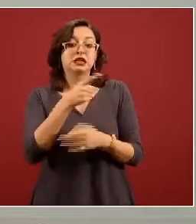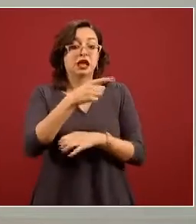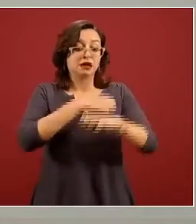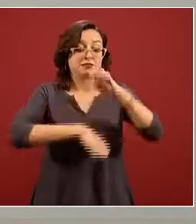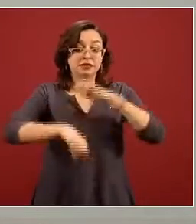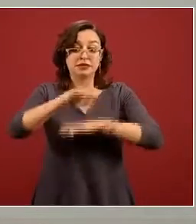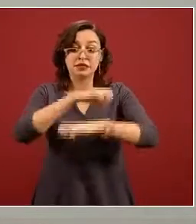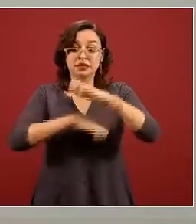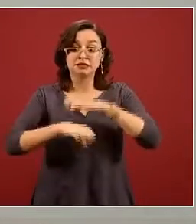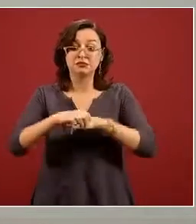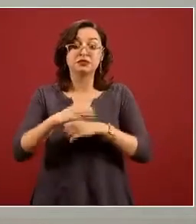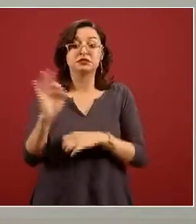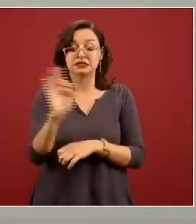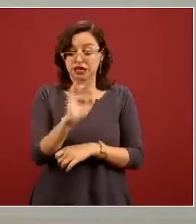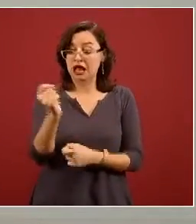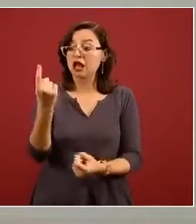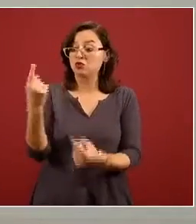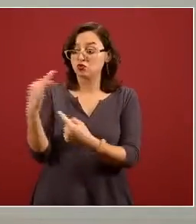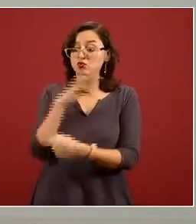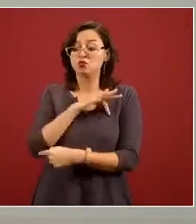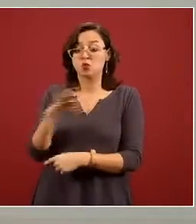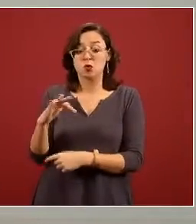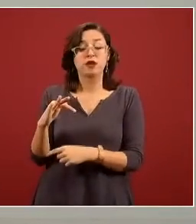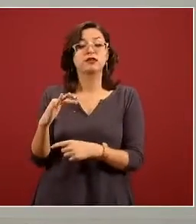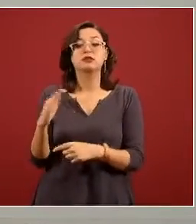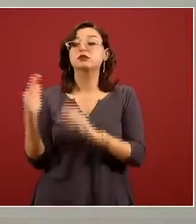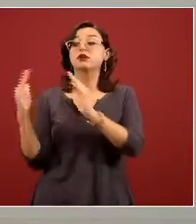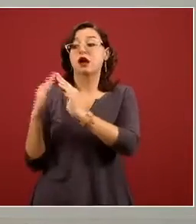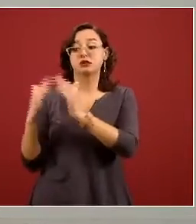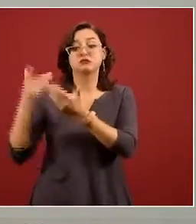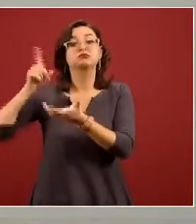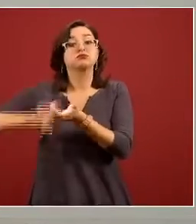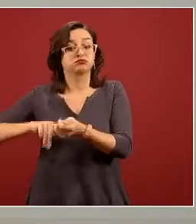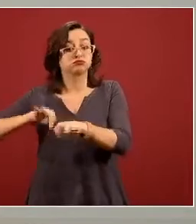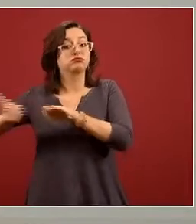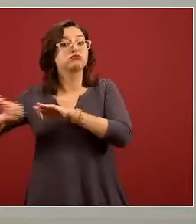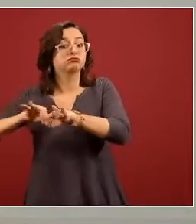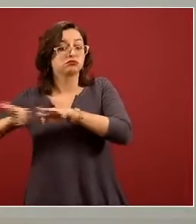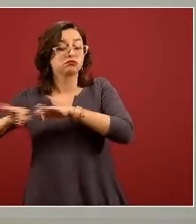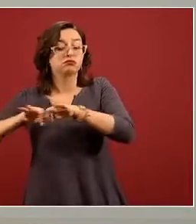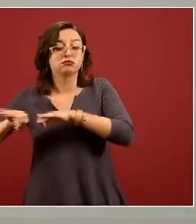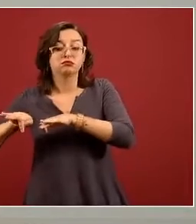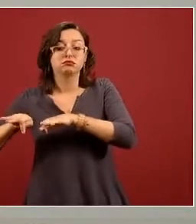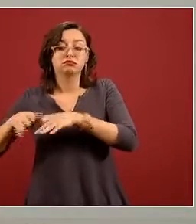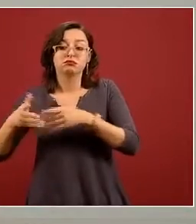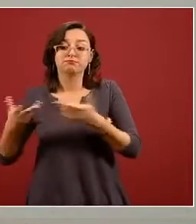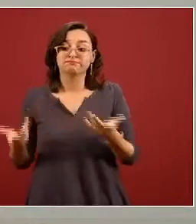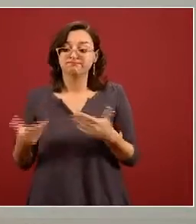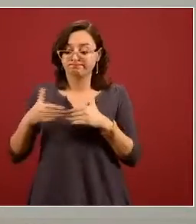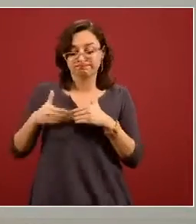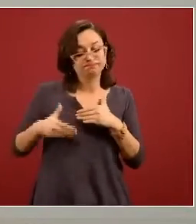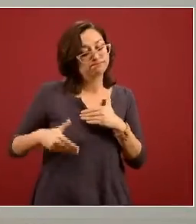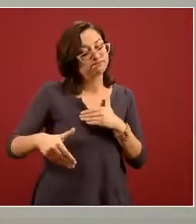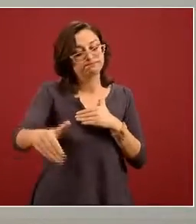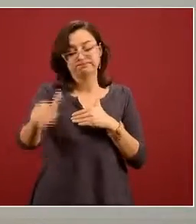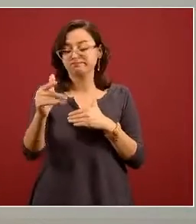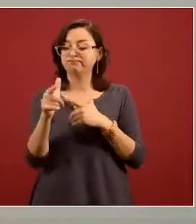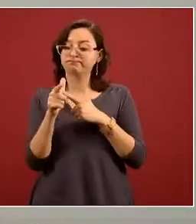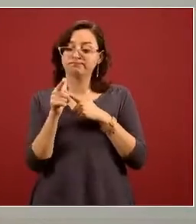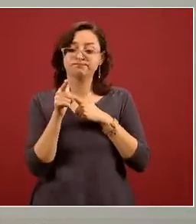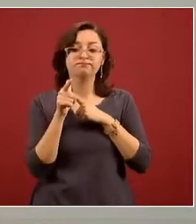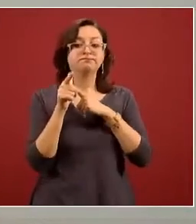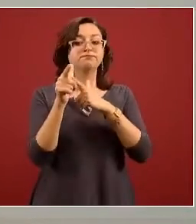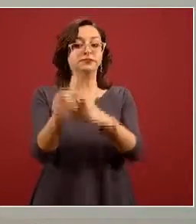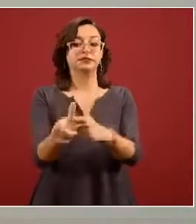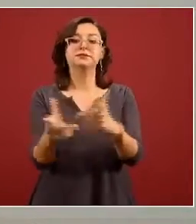a trabajar desde casa los empleados que así lo puedan hacer, y tener esta Jornada Nacional de Sana Distancia con